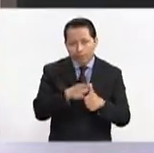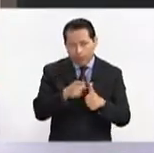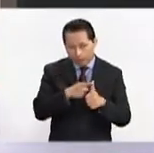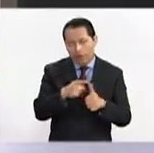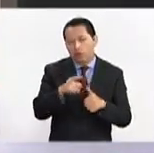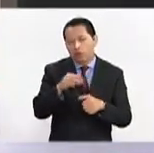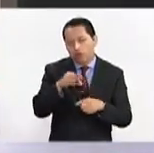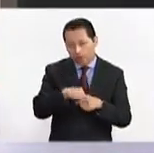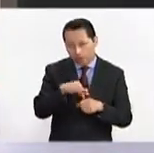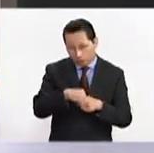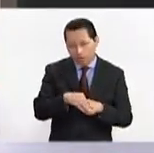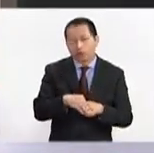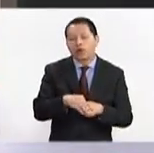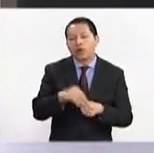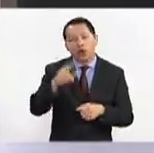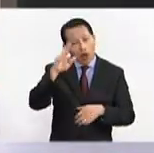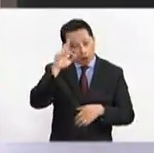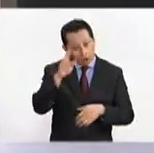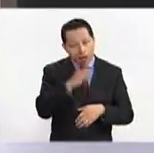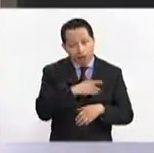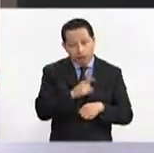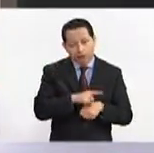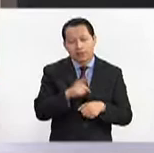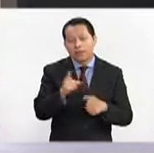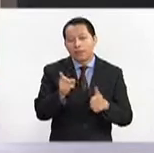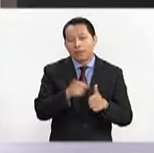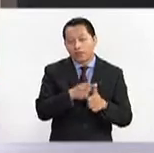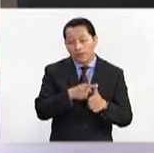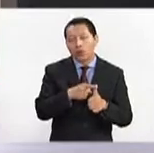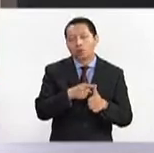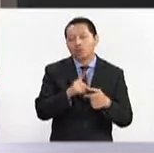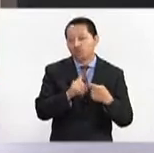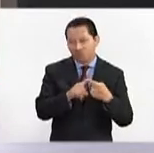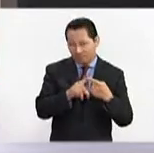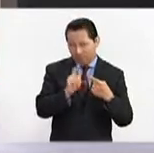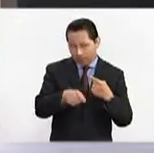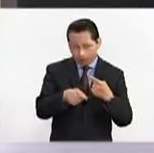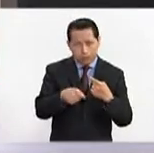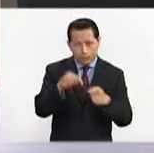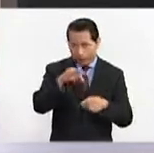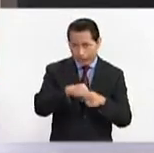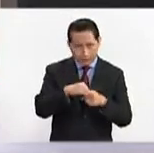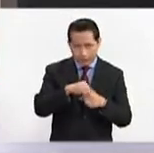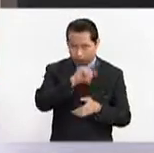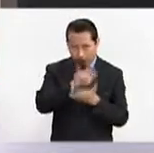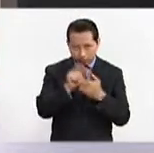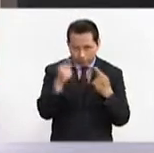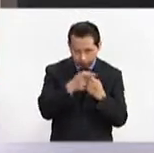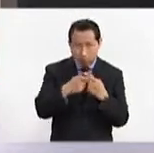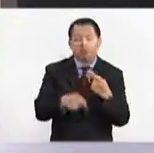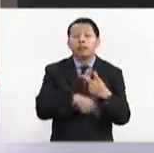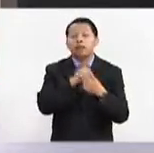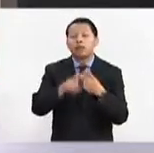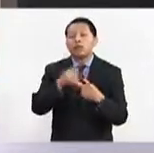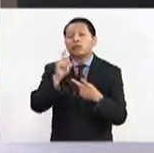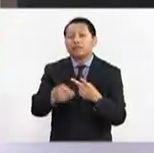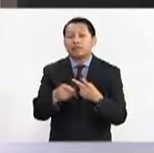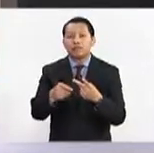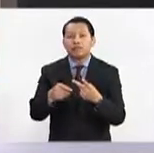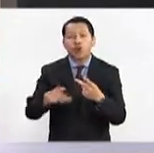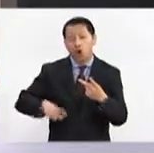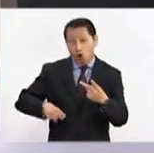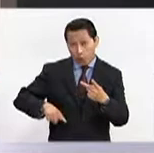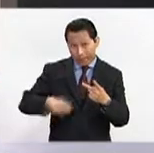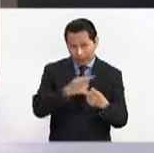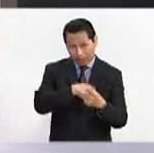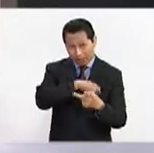un referendo ilegal. Muy buenos días. Hola. Primero, un referendo ilegal. Pero segundo, una represión terrible